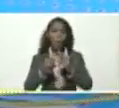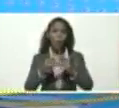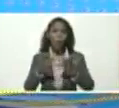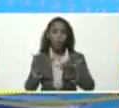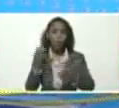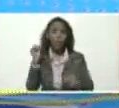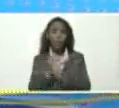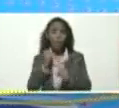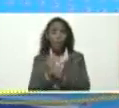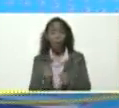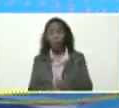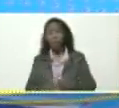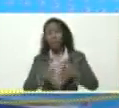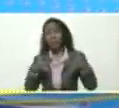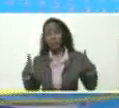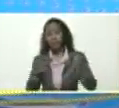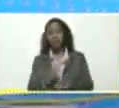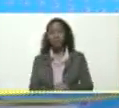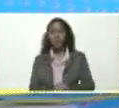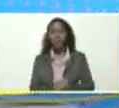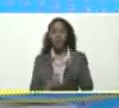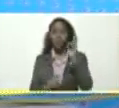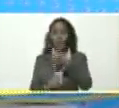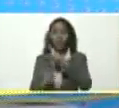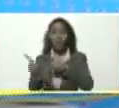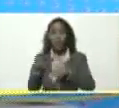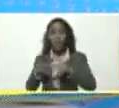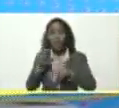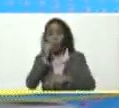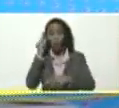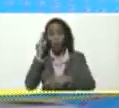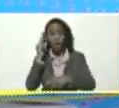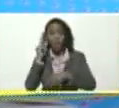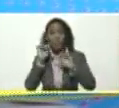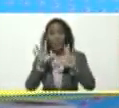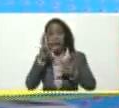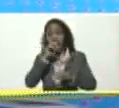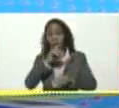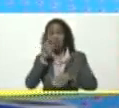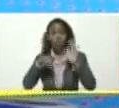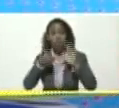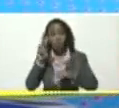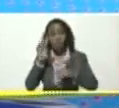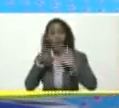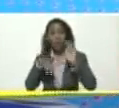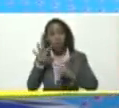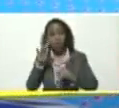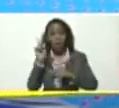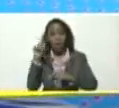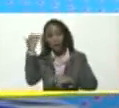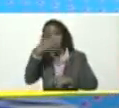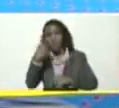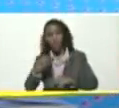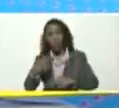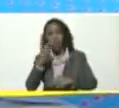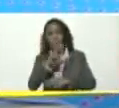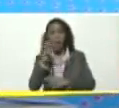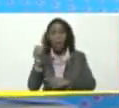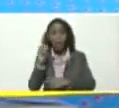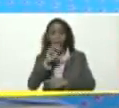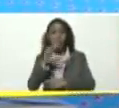obra gigantesca. Cuando uno ve a esos niños y niñas de 10 años, 12, 14, a esa juventud de 20,